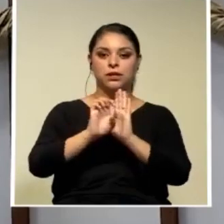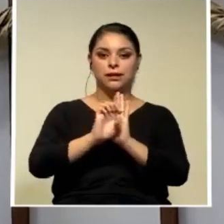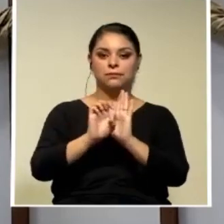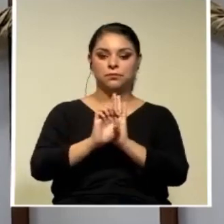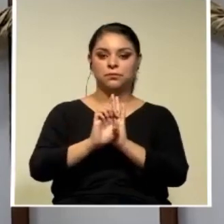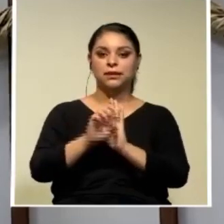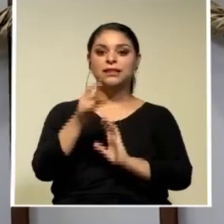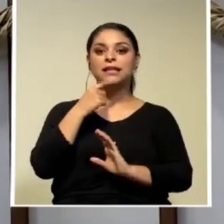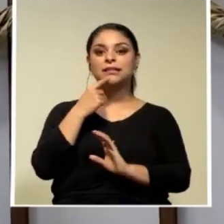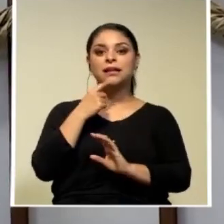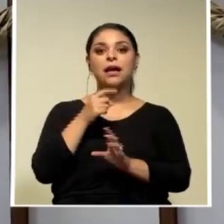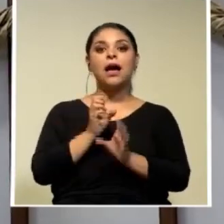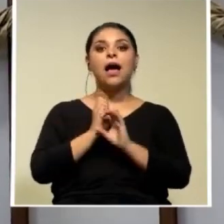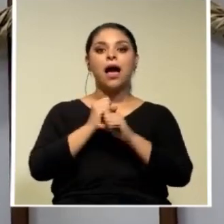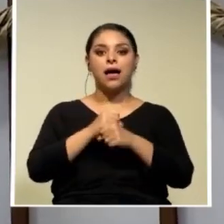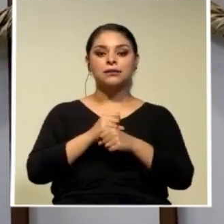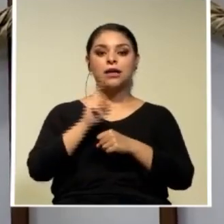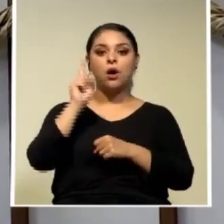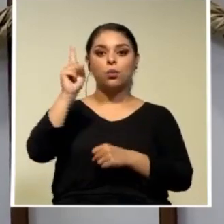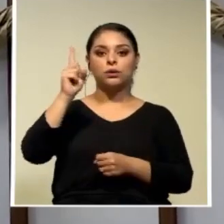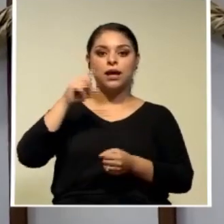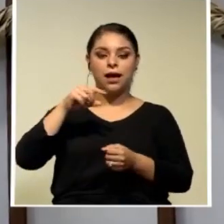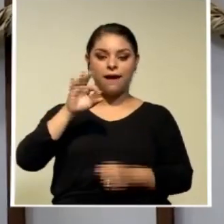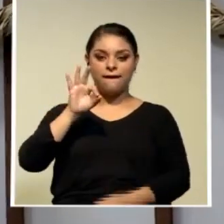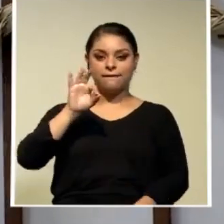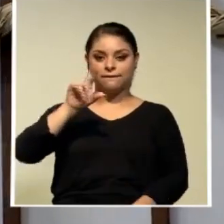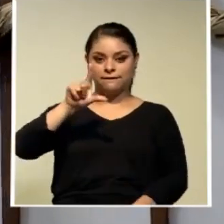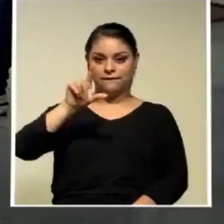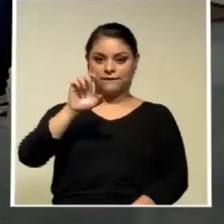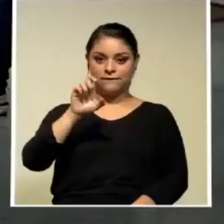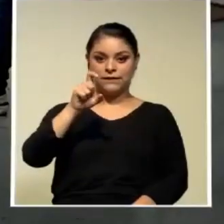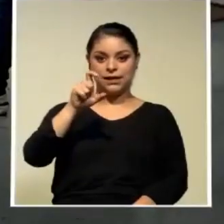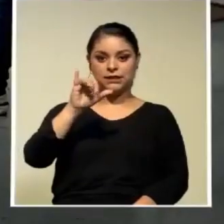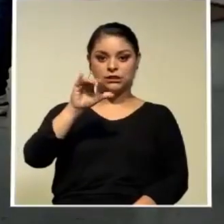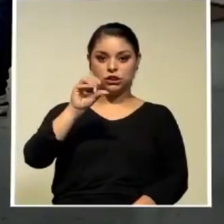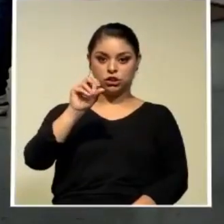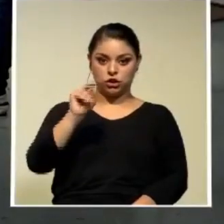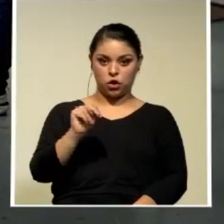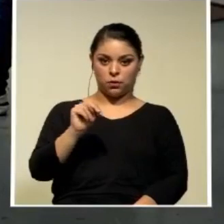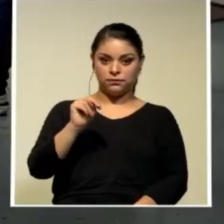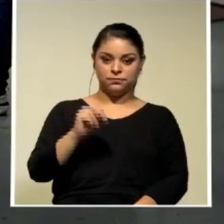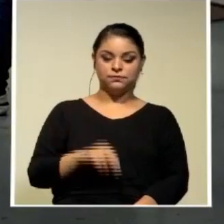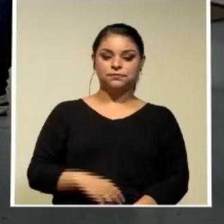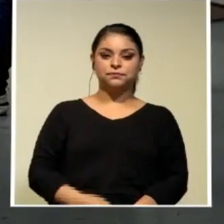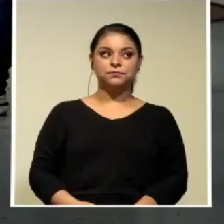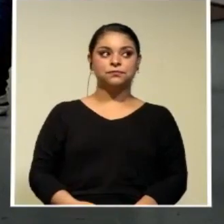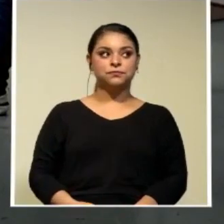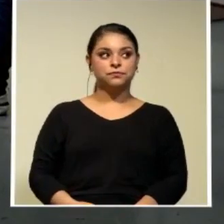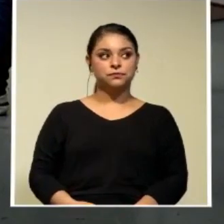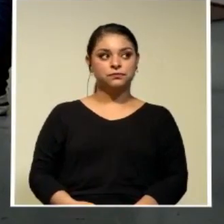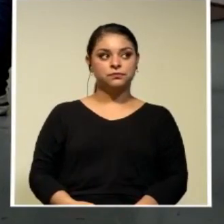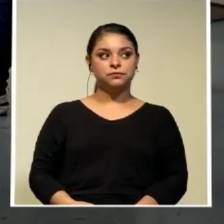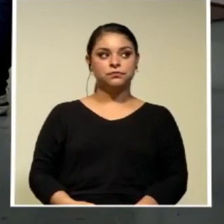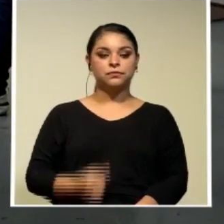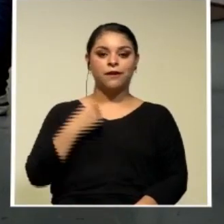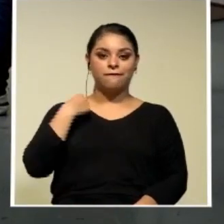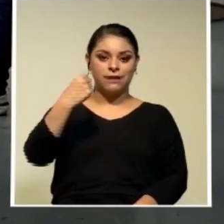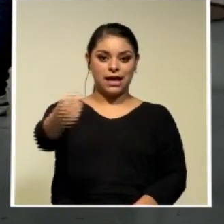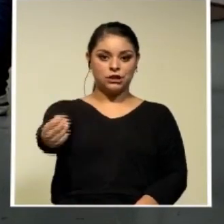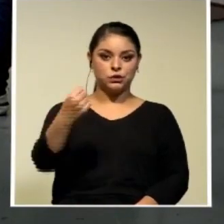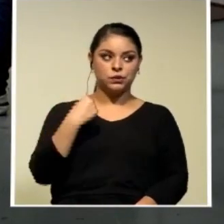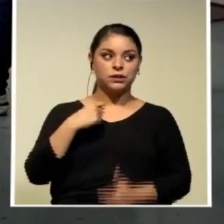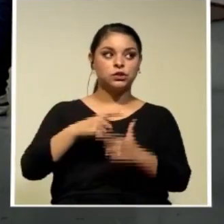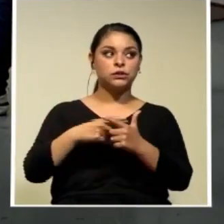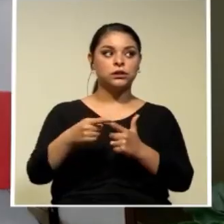dice, realiza una flexión. A ver. Entonces, a mí me corresponde, voy a poner el caballito aquí, aquí el papelito. Entonces,